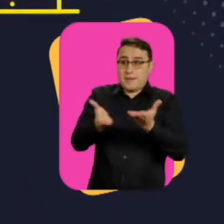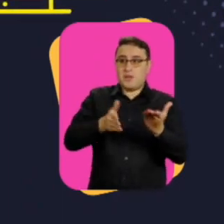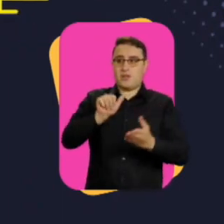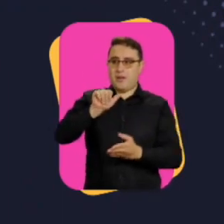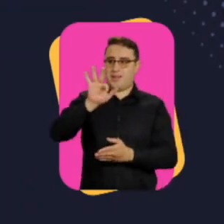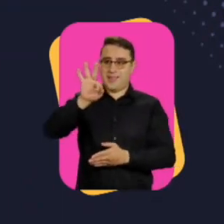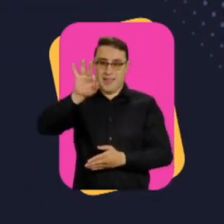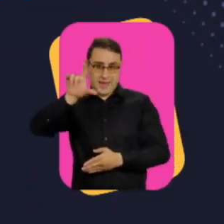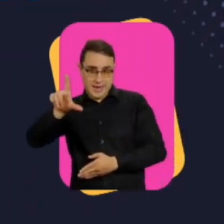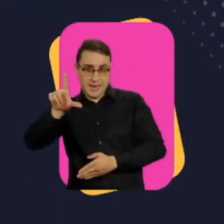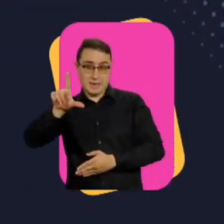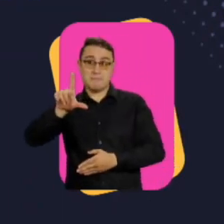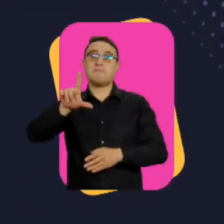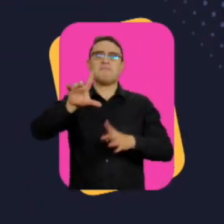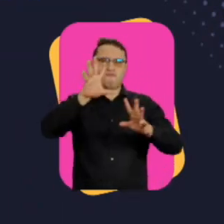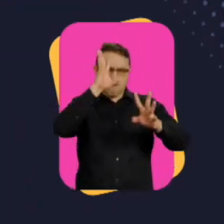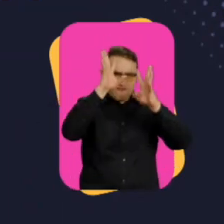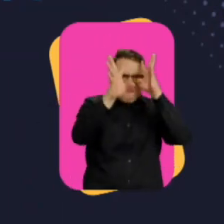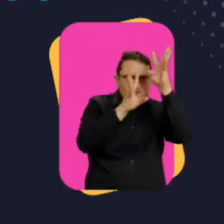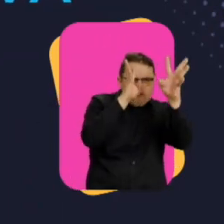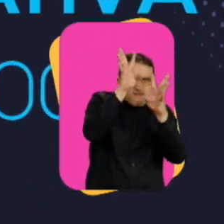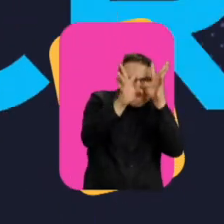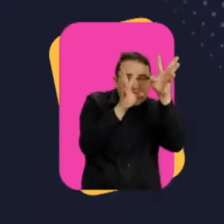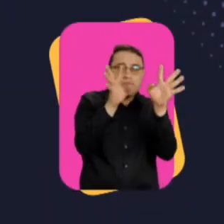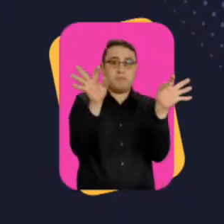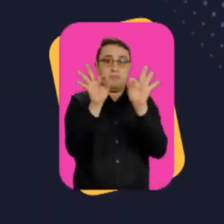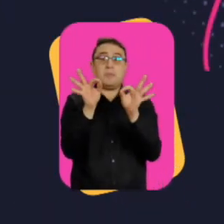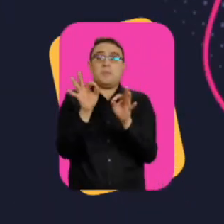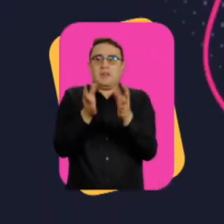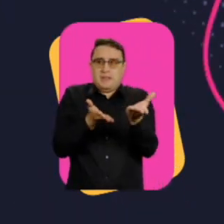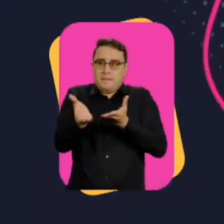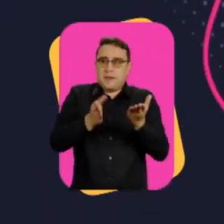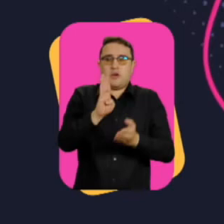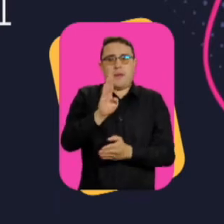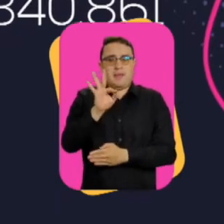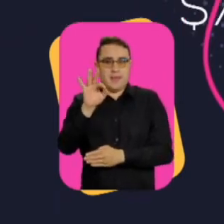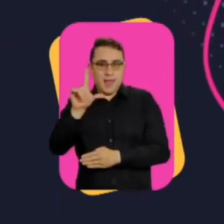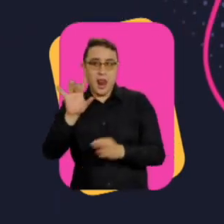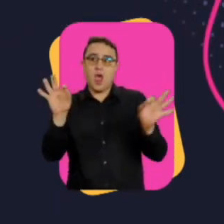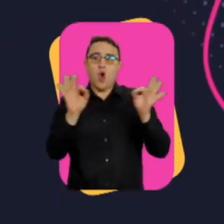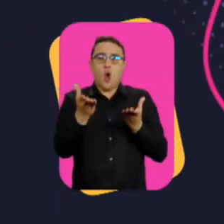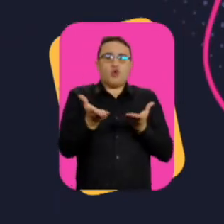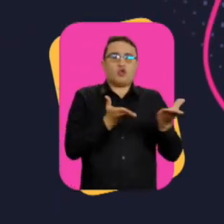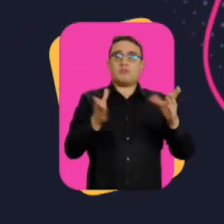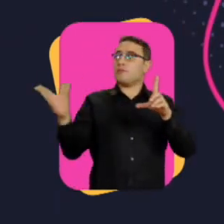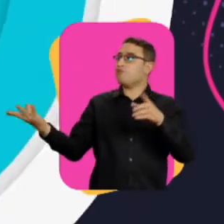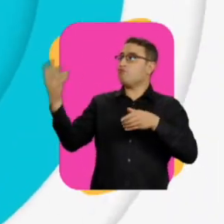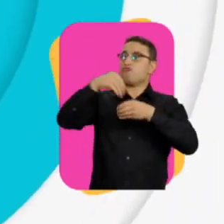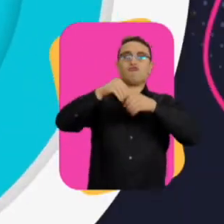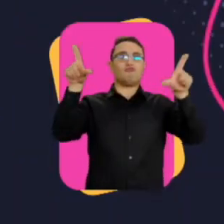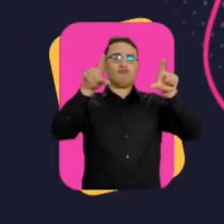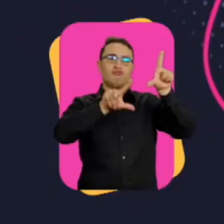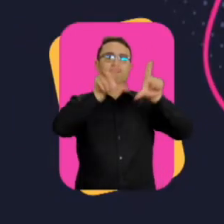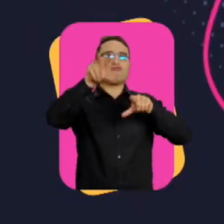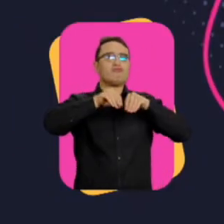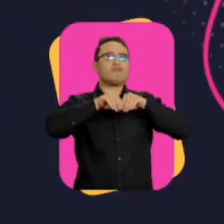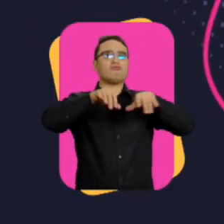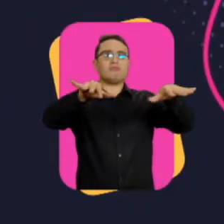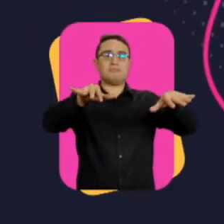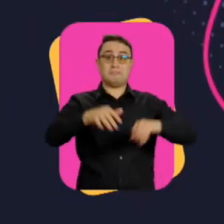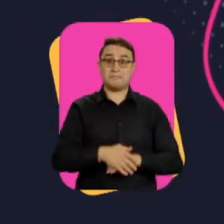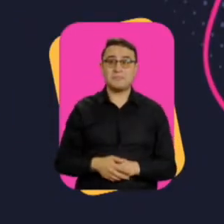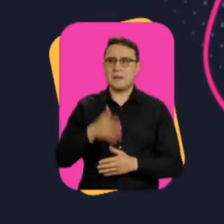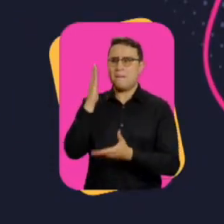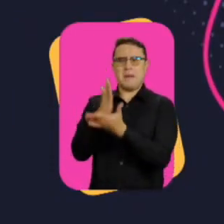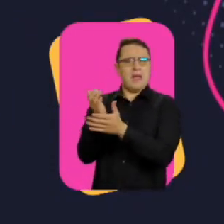ATL, la agencia creativa, los servicios BTL y los servicios de emisión. A pesar de la